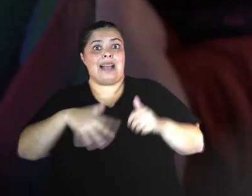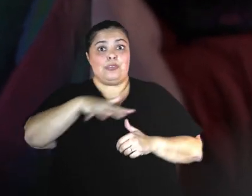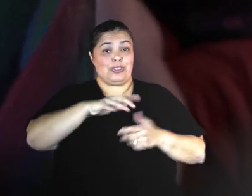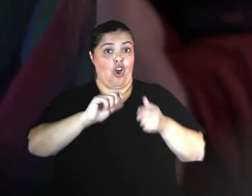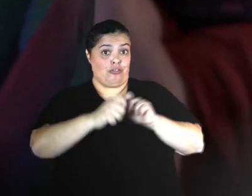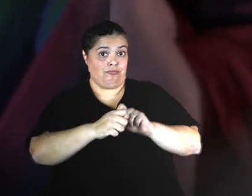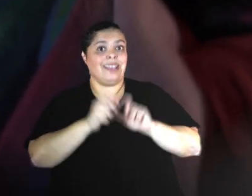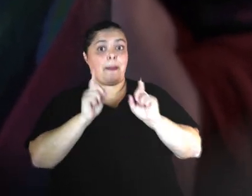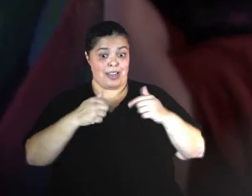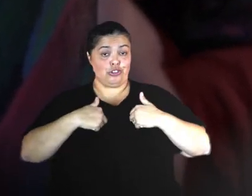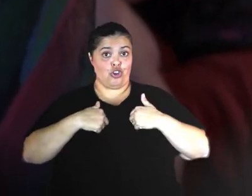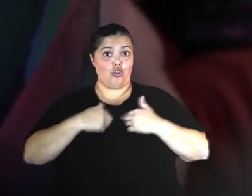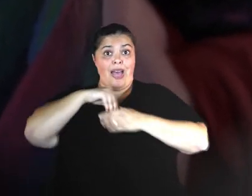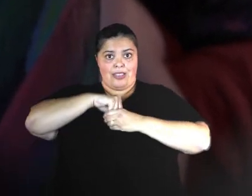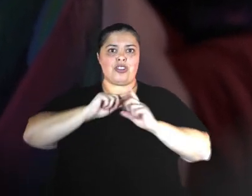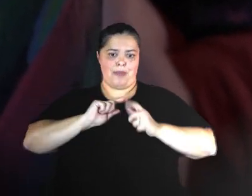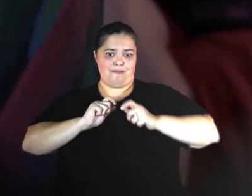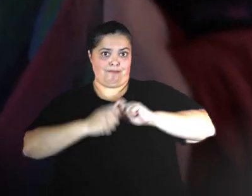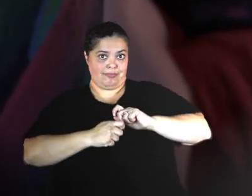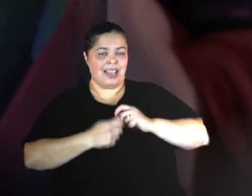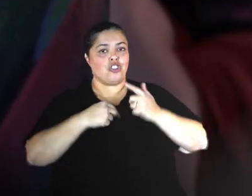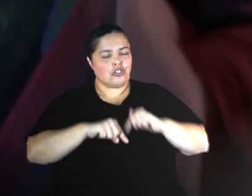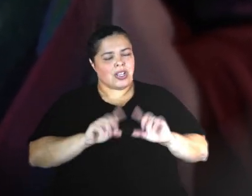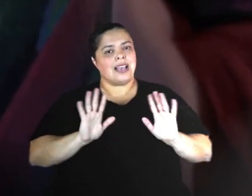no se lucha solo, porque de hecho